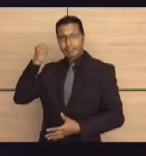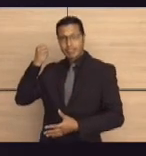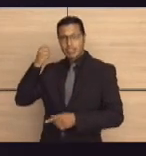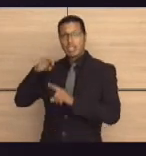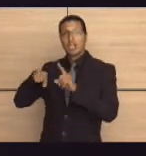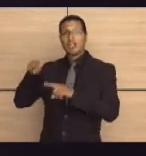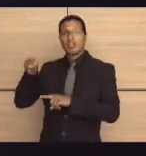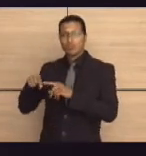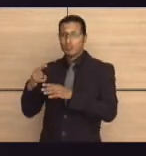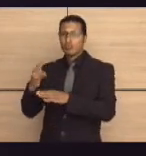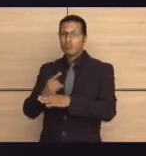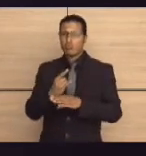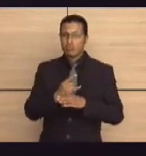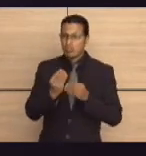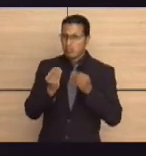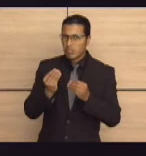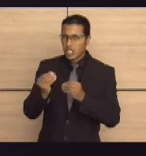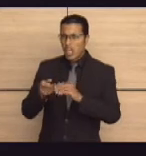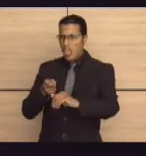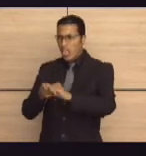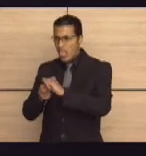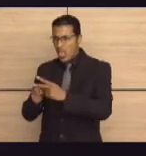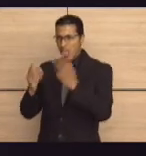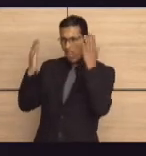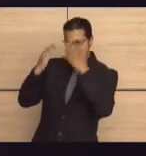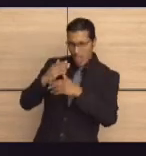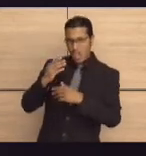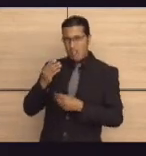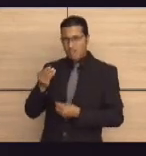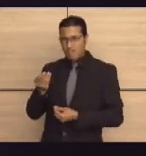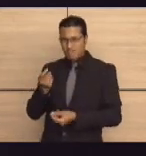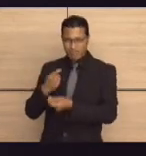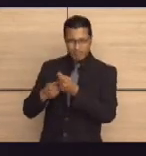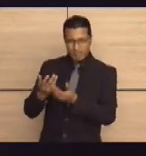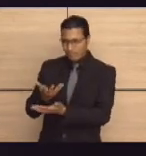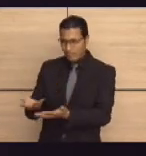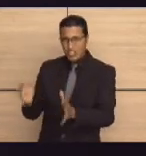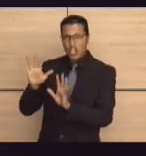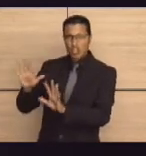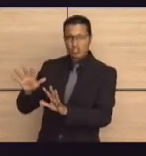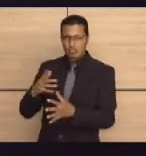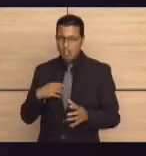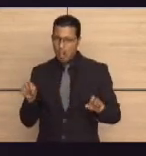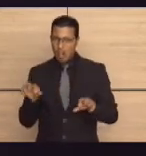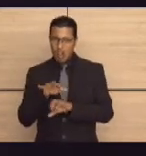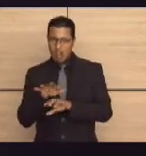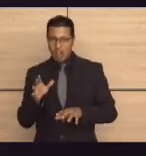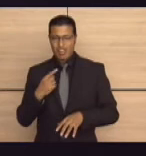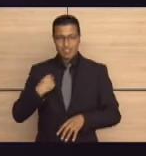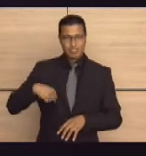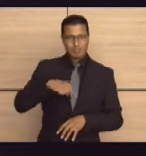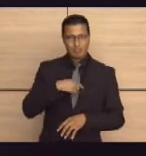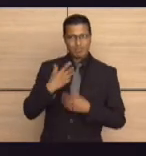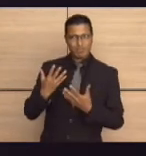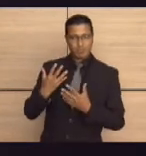ha sido utilizado por regímenes totalitarios a su antojo. ¿Cómo nos queremos representar? ¿Cómo nos narramos? ¿Cómo